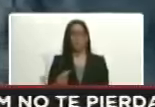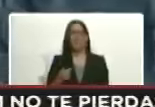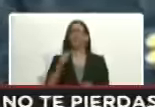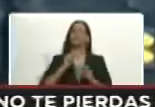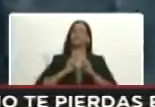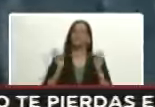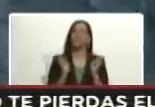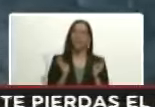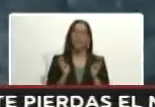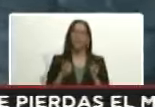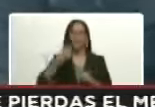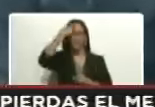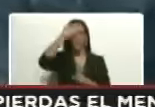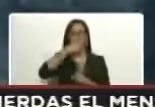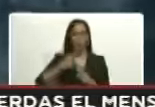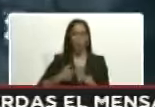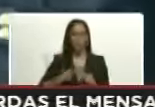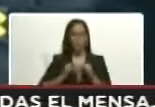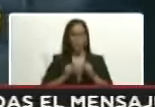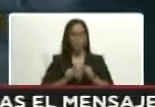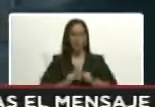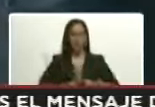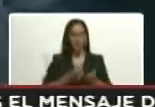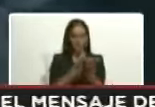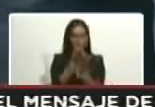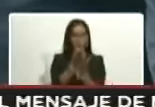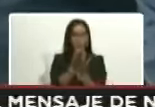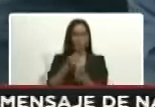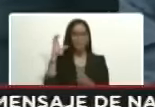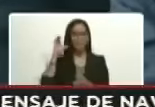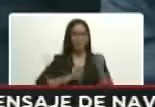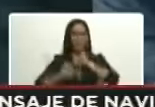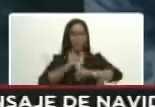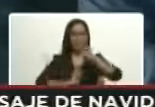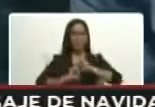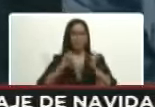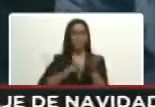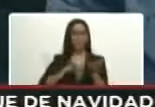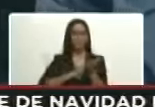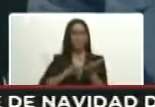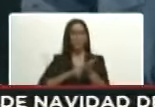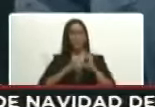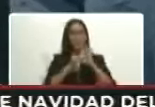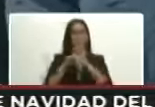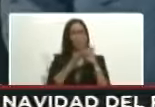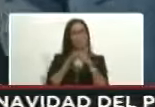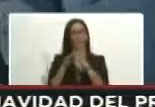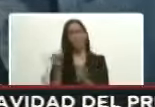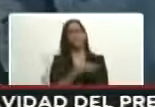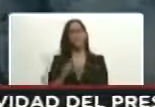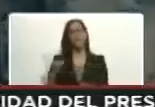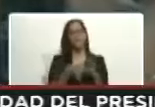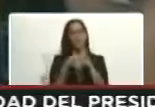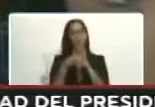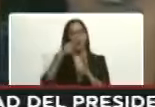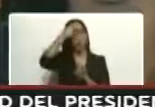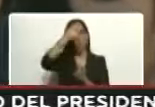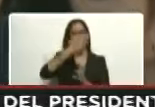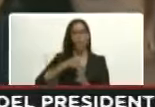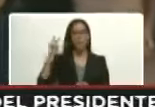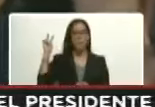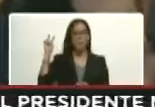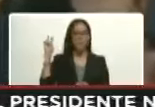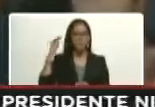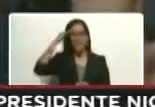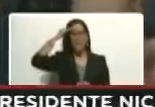un tema que cuando un pueblo se mantiene firme, patriota, defendiendo su verdad, unido, en perfecta unión cívico-militar policial,